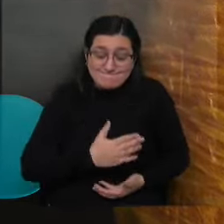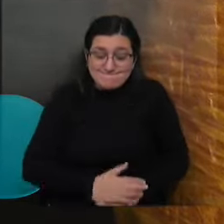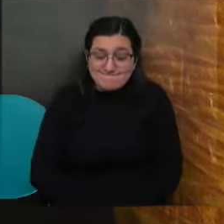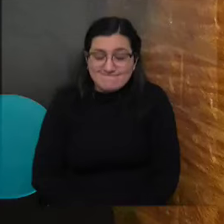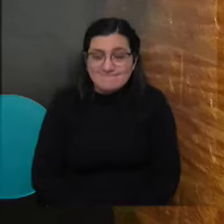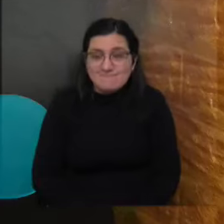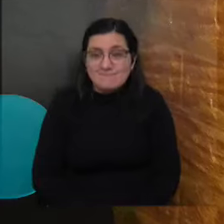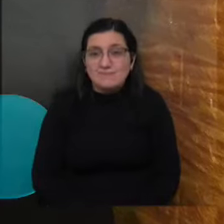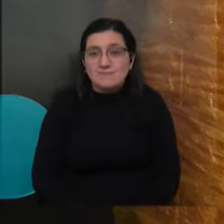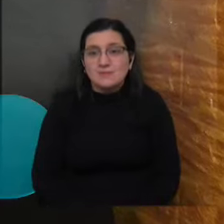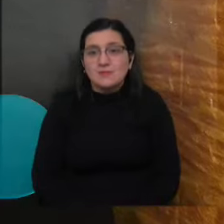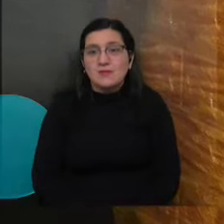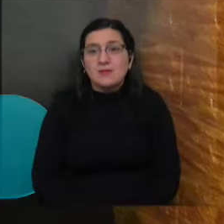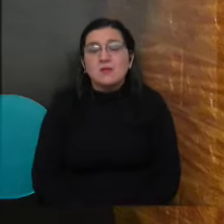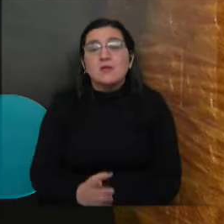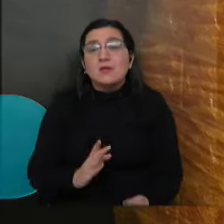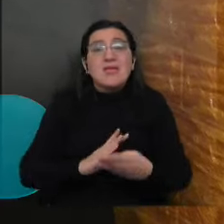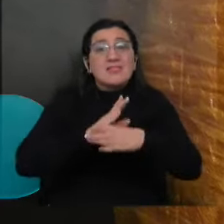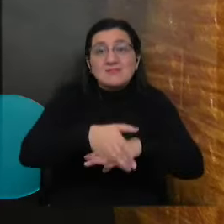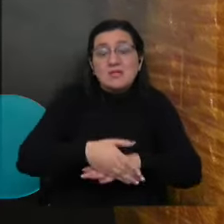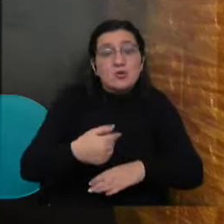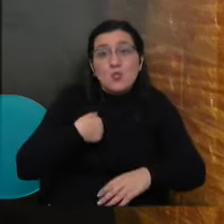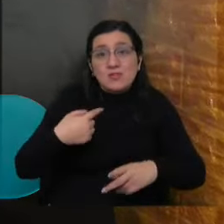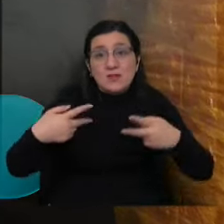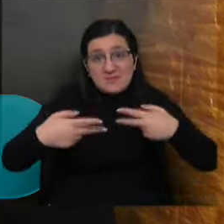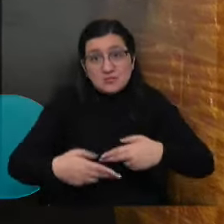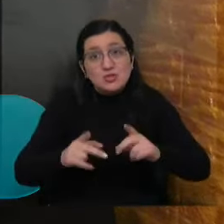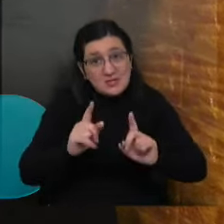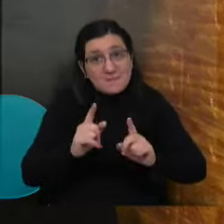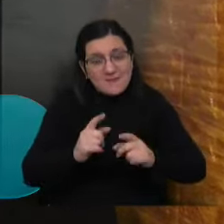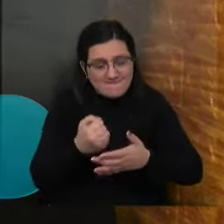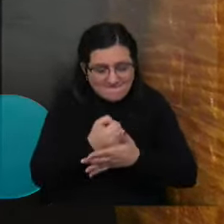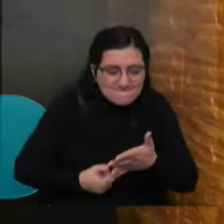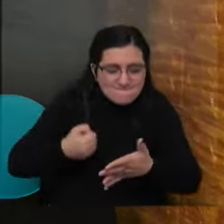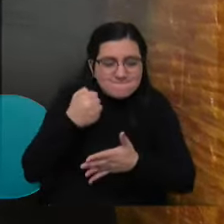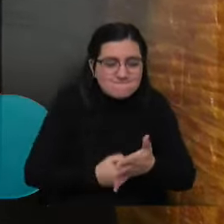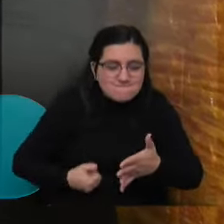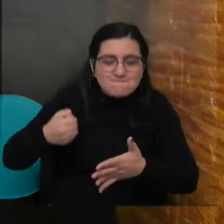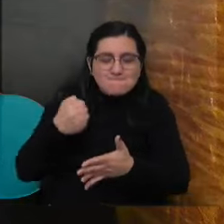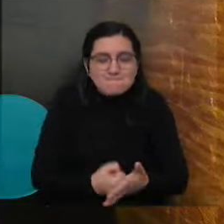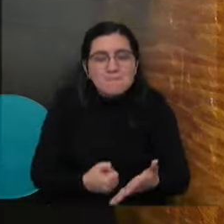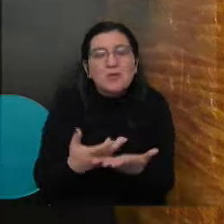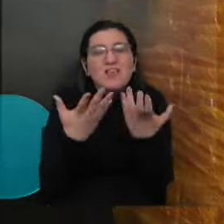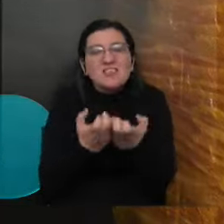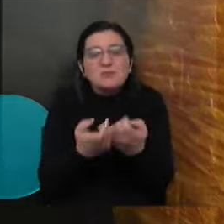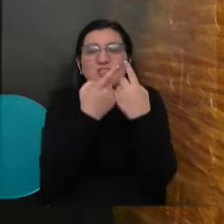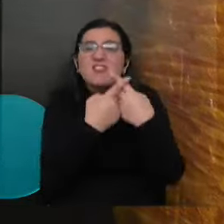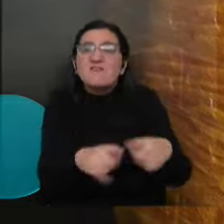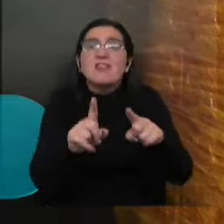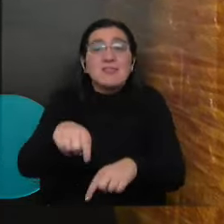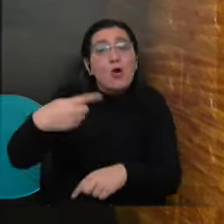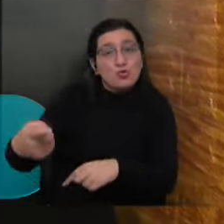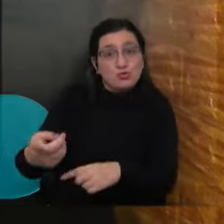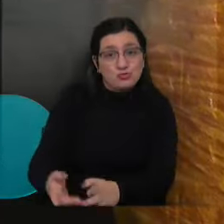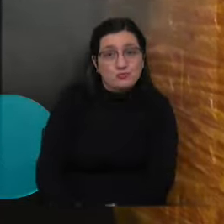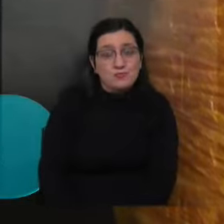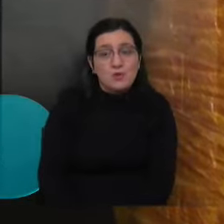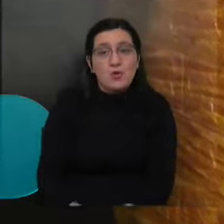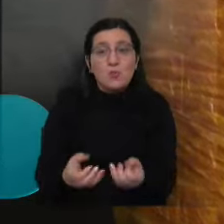nuestras limitaciones y nuestras frustraciones también eran parte de ser un producto diferente a cualquier otro así